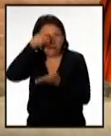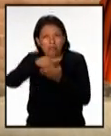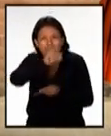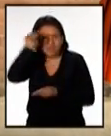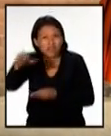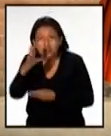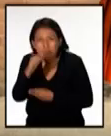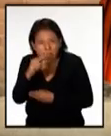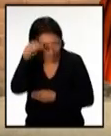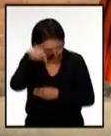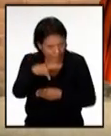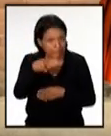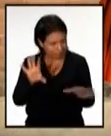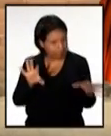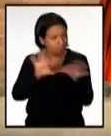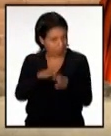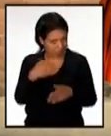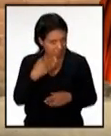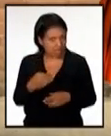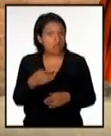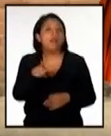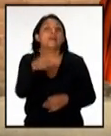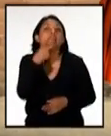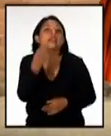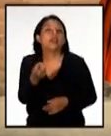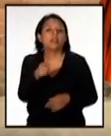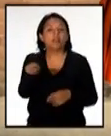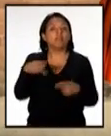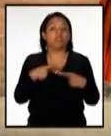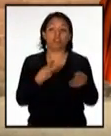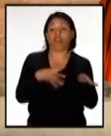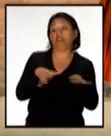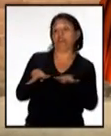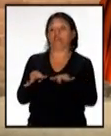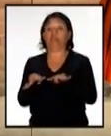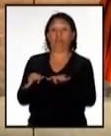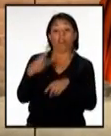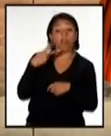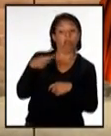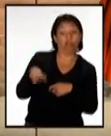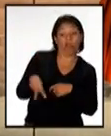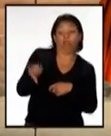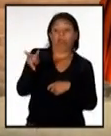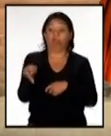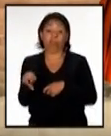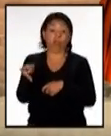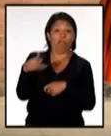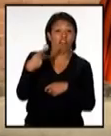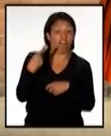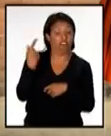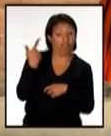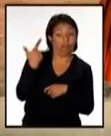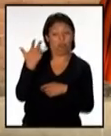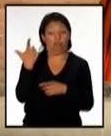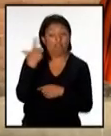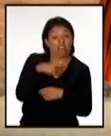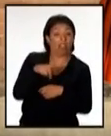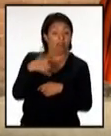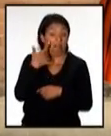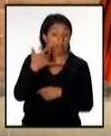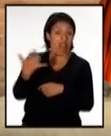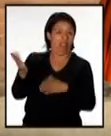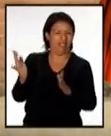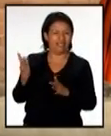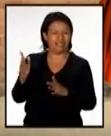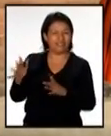en este circo. Porque dígame, a ver, ¿quién no los ve ahí cuando andan por la calle? Toda la gente los mira como extrañados. Si